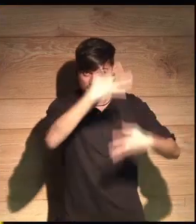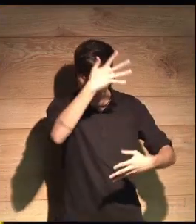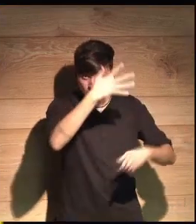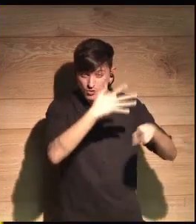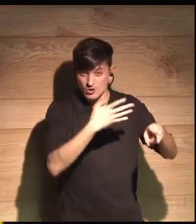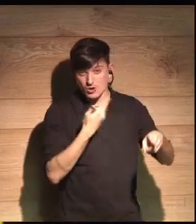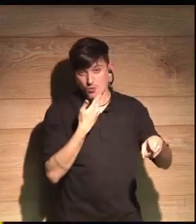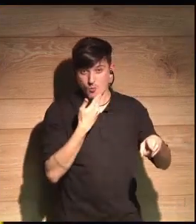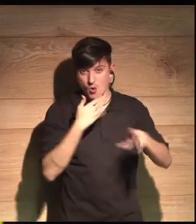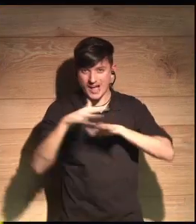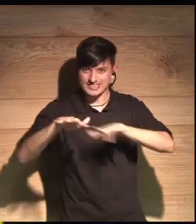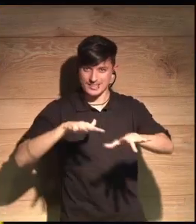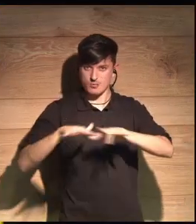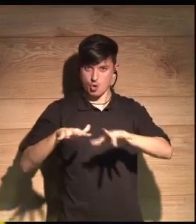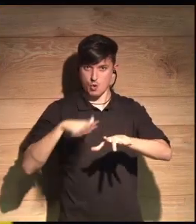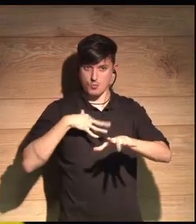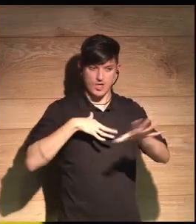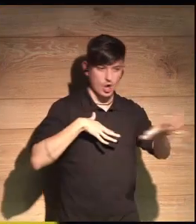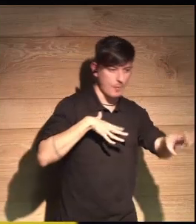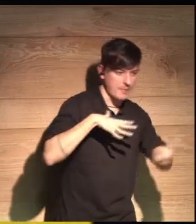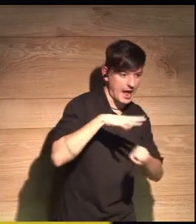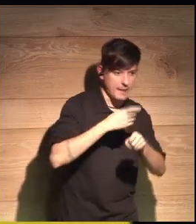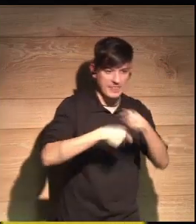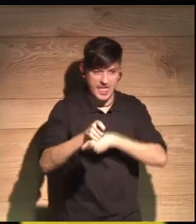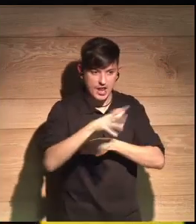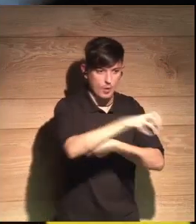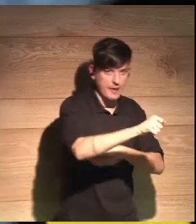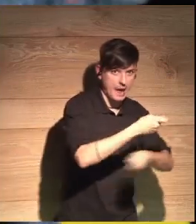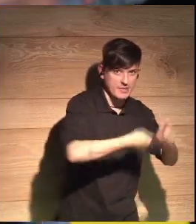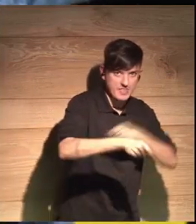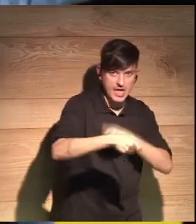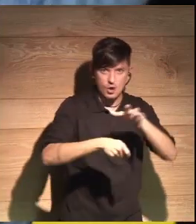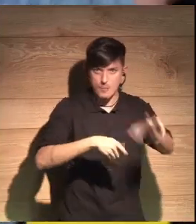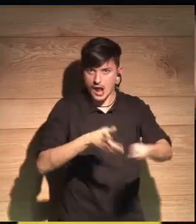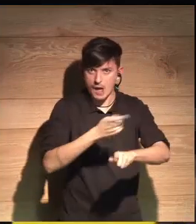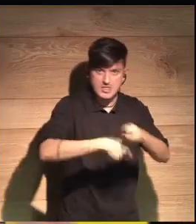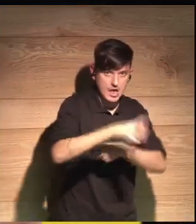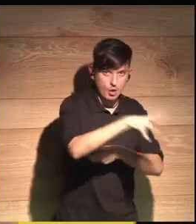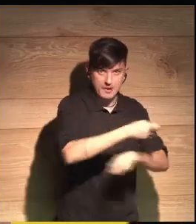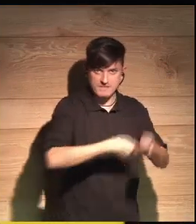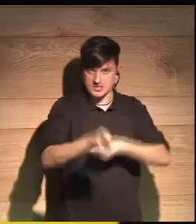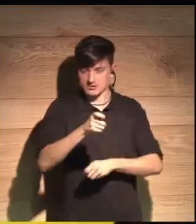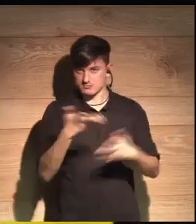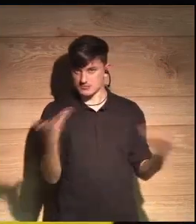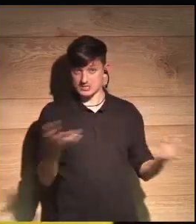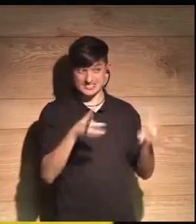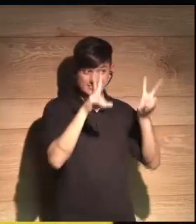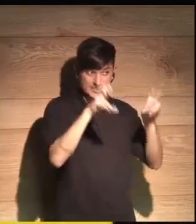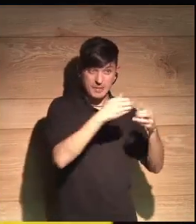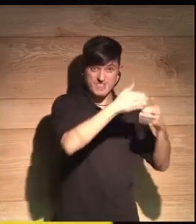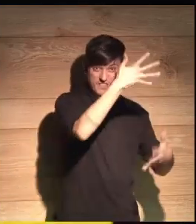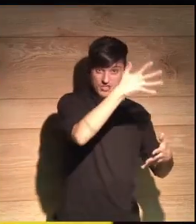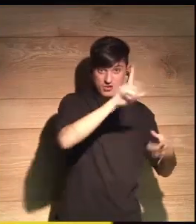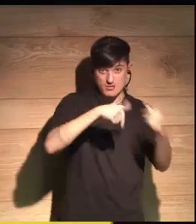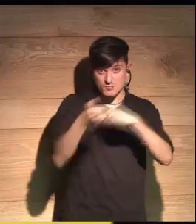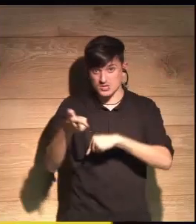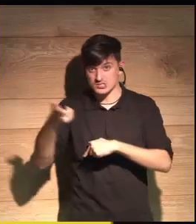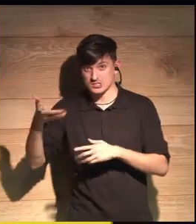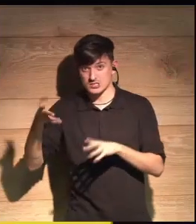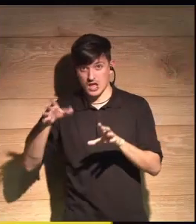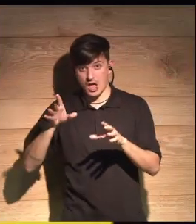como un set que podéis comprar vender comprar vender comprar vender o sea que existe la cuestión del edificio y después existe un